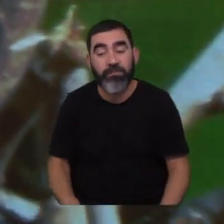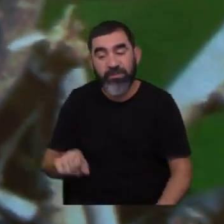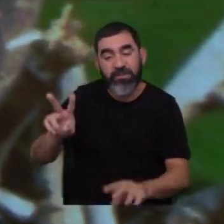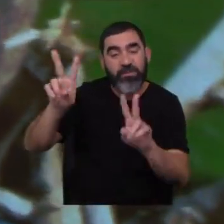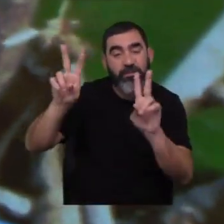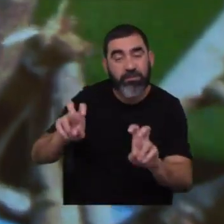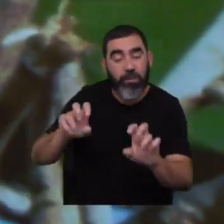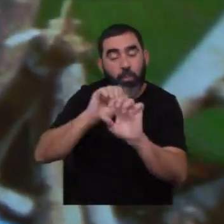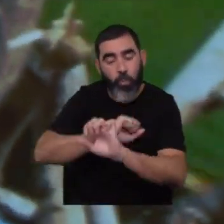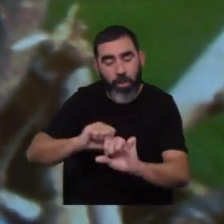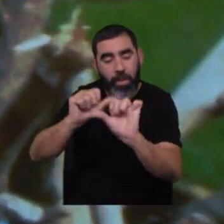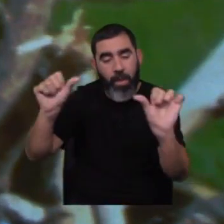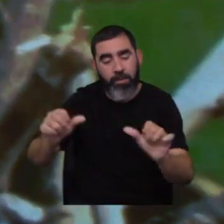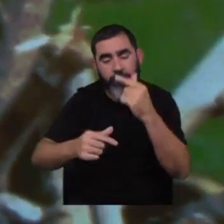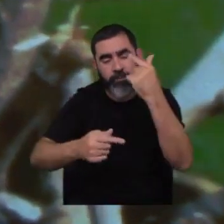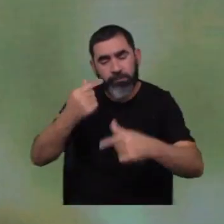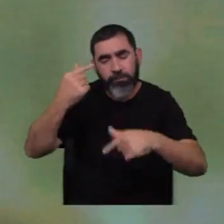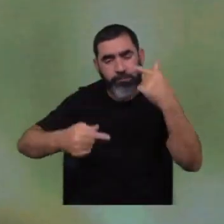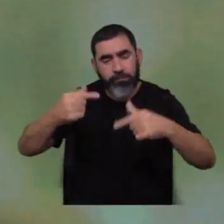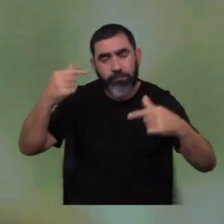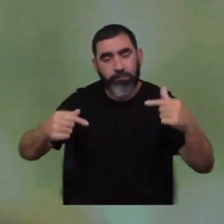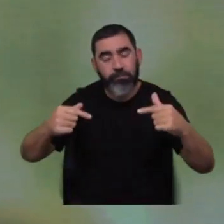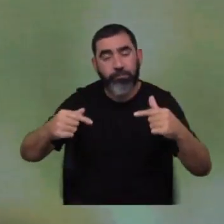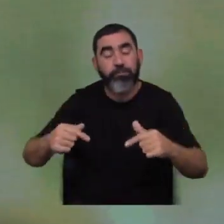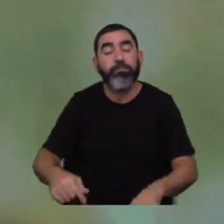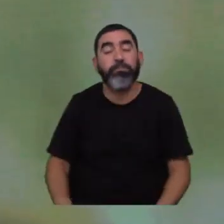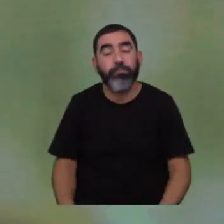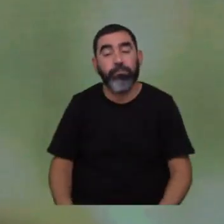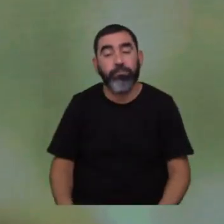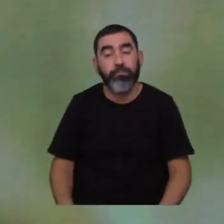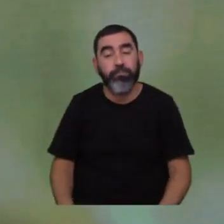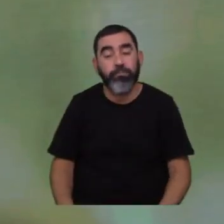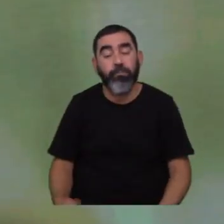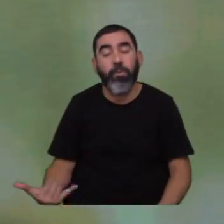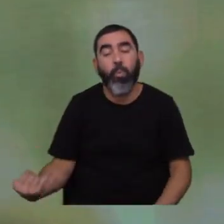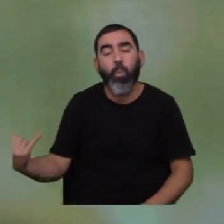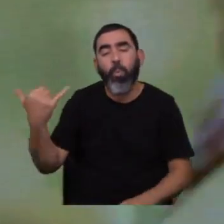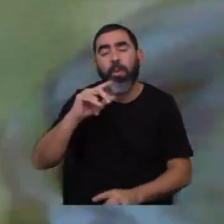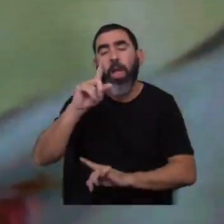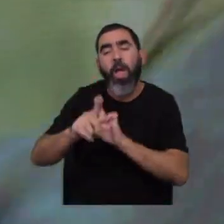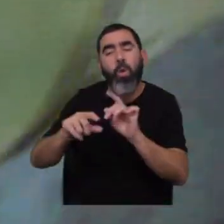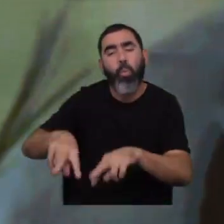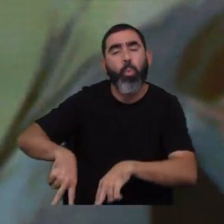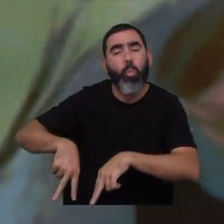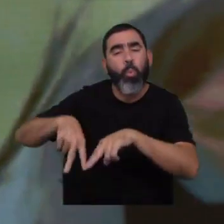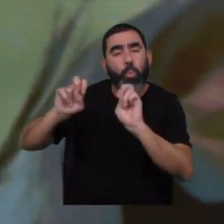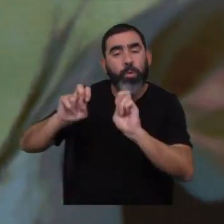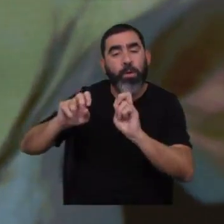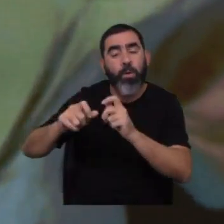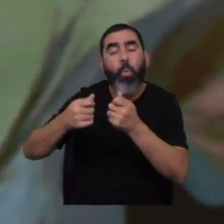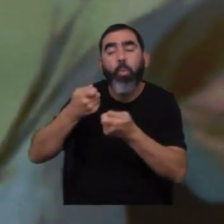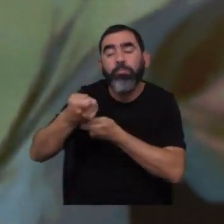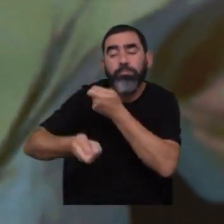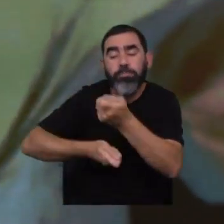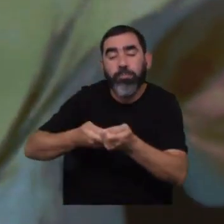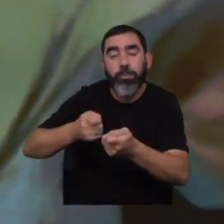disciplina se puede aplicar a diversos ámbitos y sacar conclusiones variadas, bueno, ellos nos van a contar algunos estudios donde se aplica